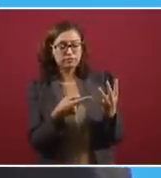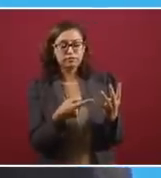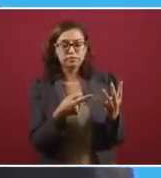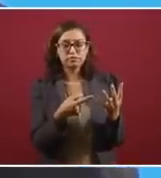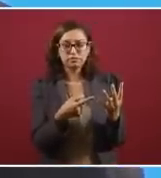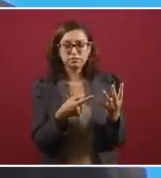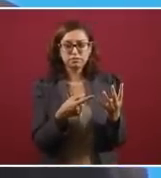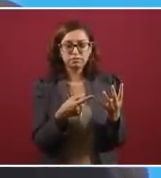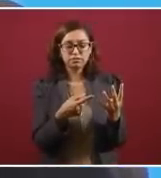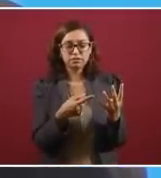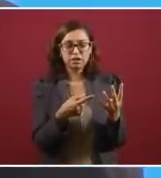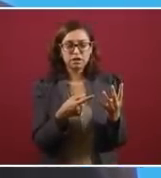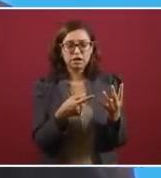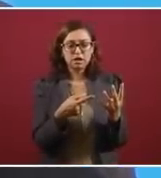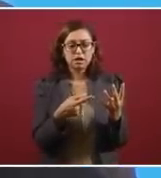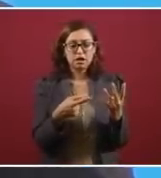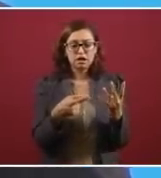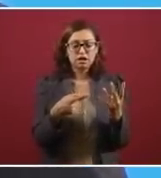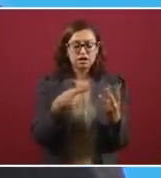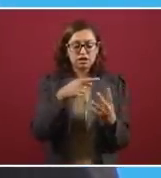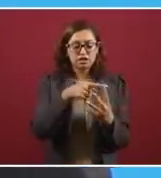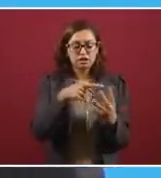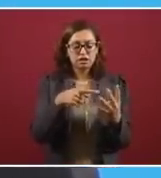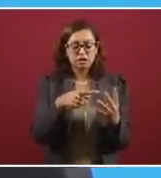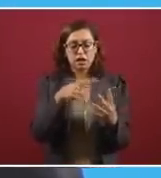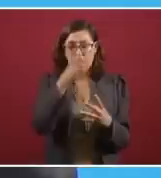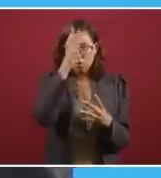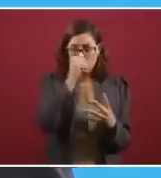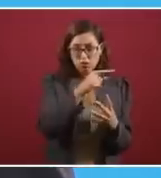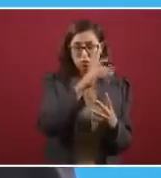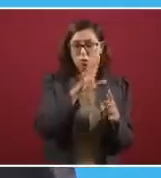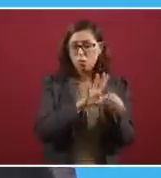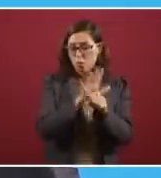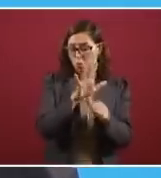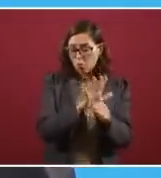y Enova, TC Energía, son los siguientes: